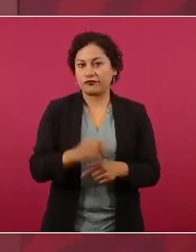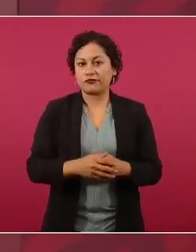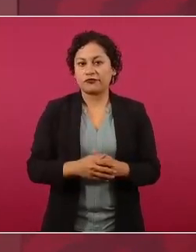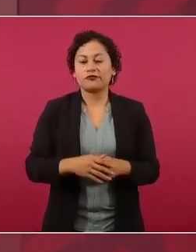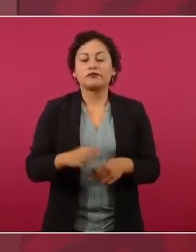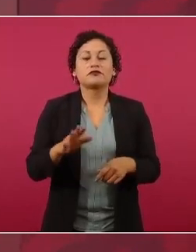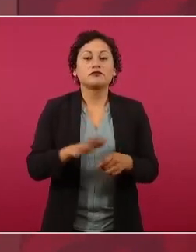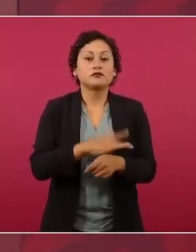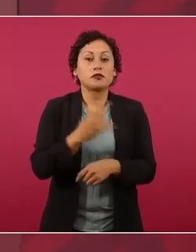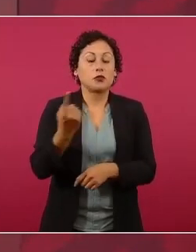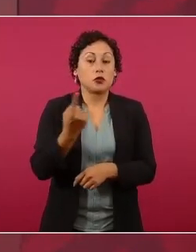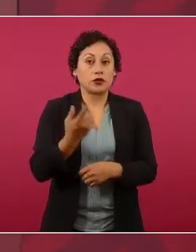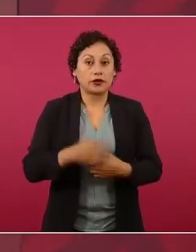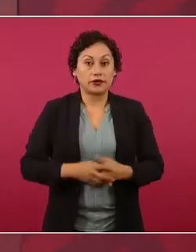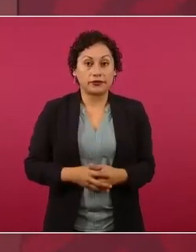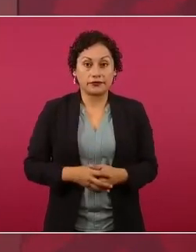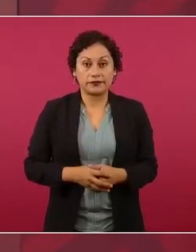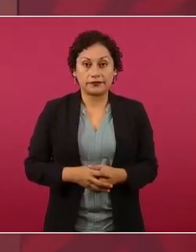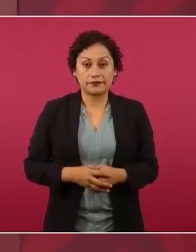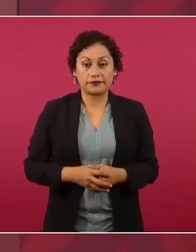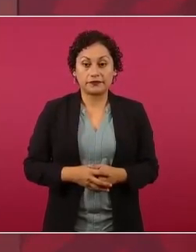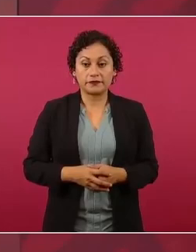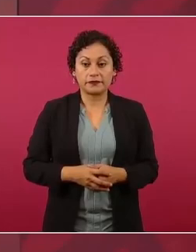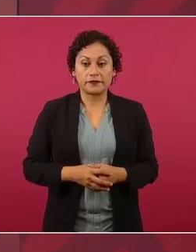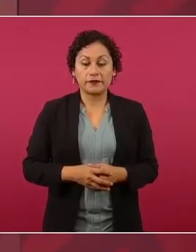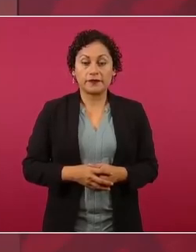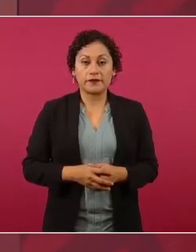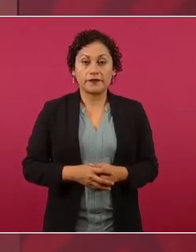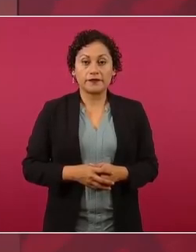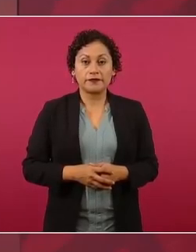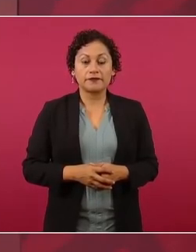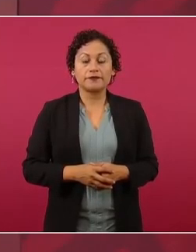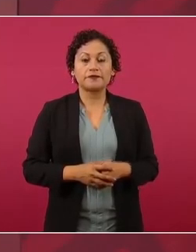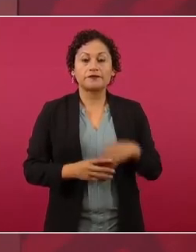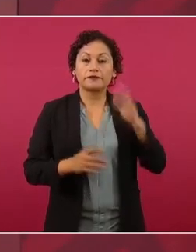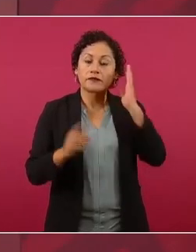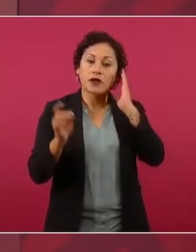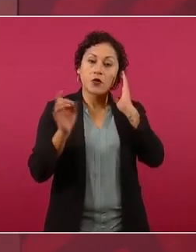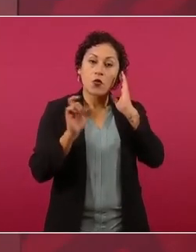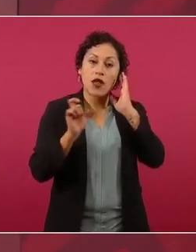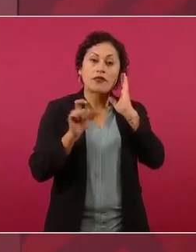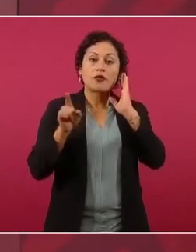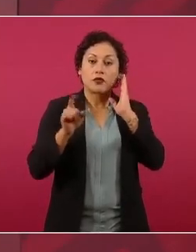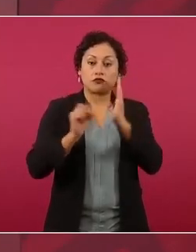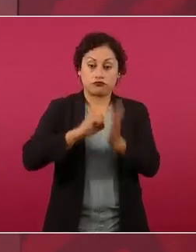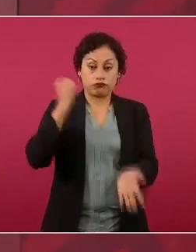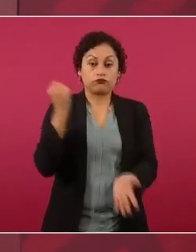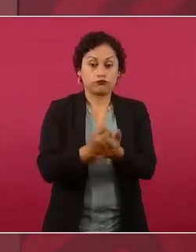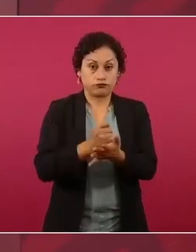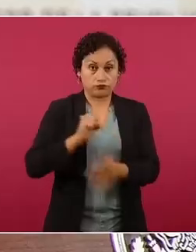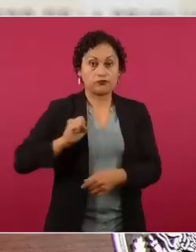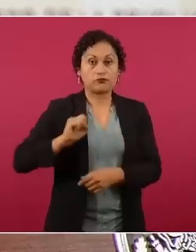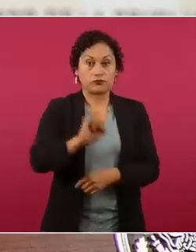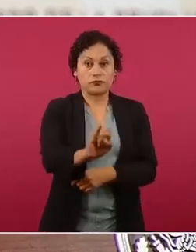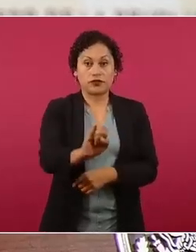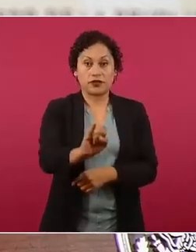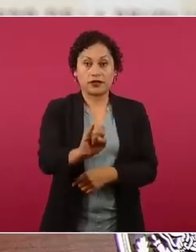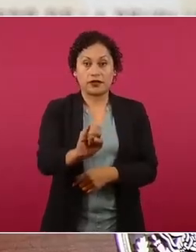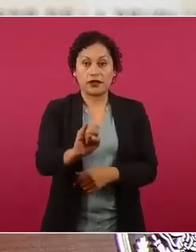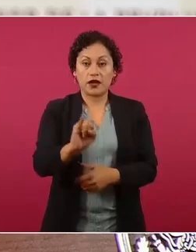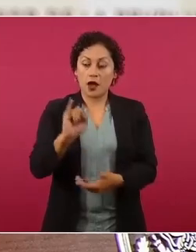Porque tan solo cuando lo aprueban, fue aprobado, ya es un